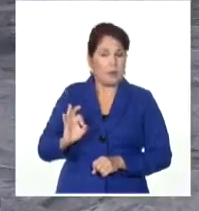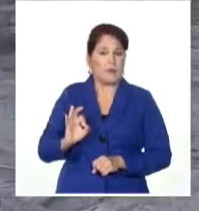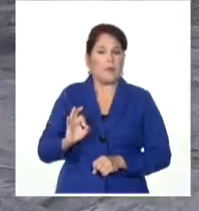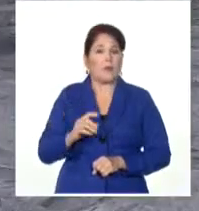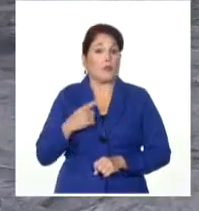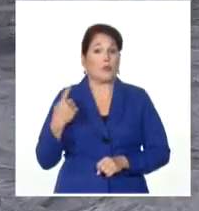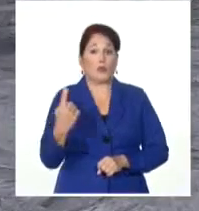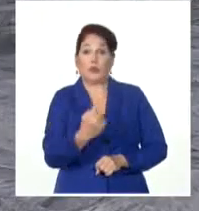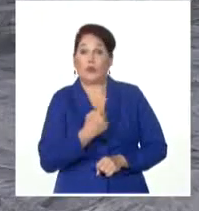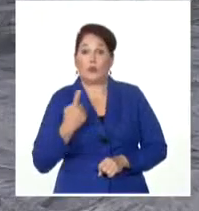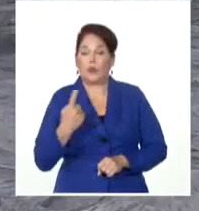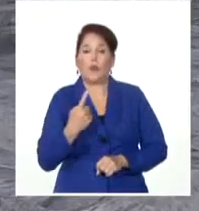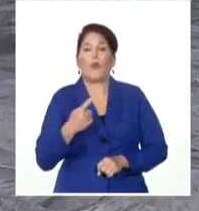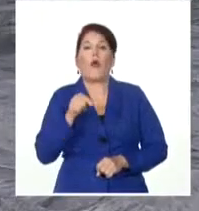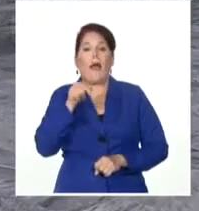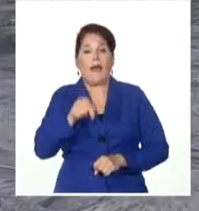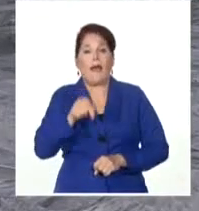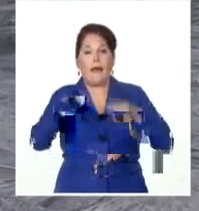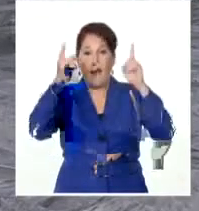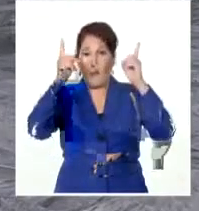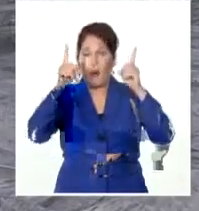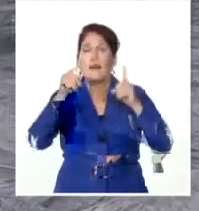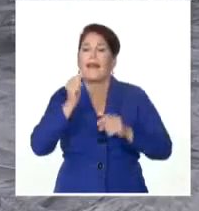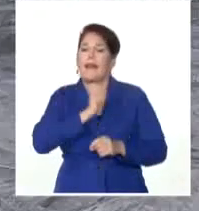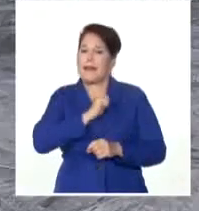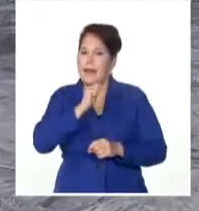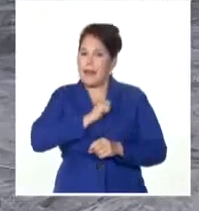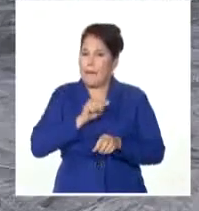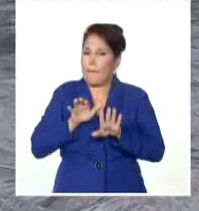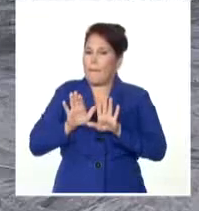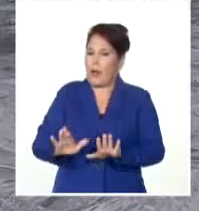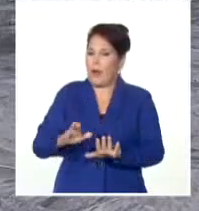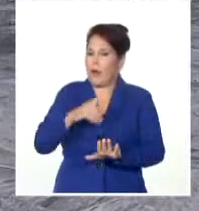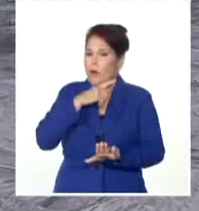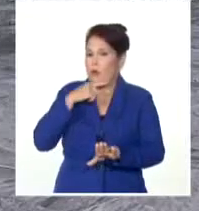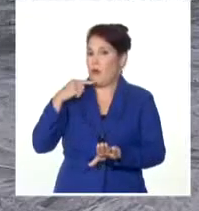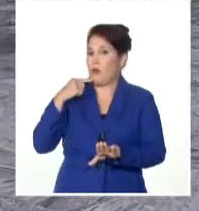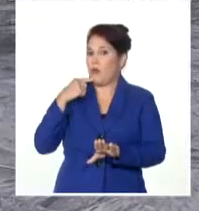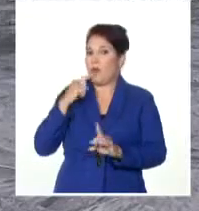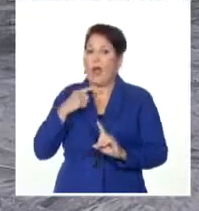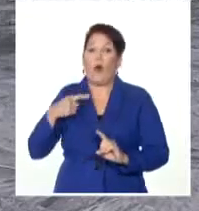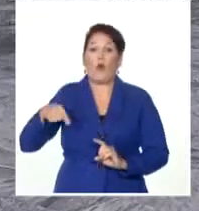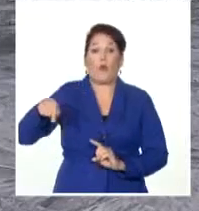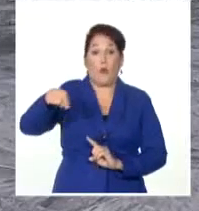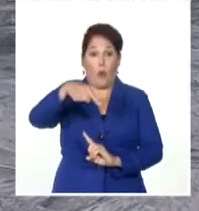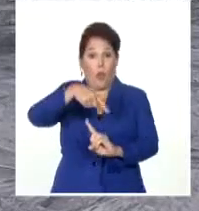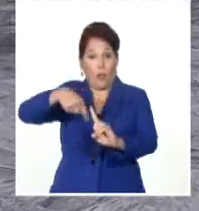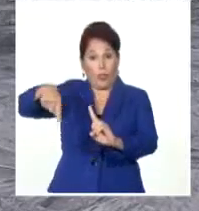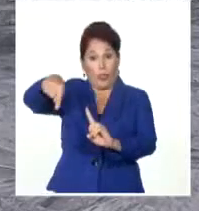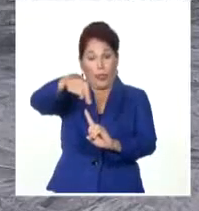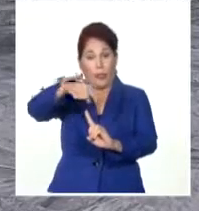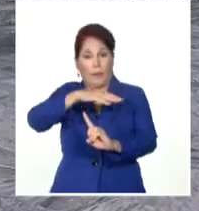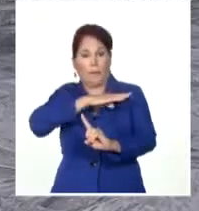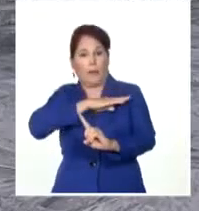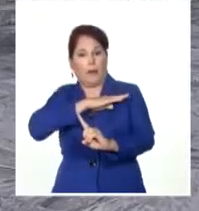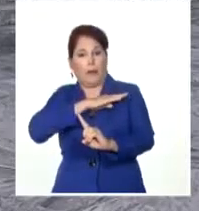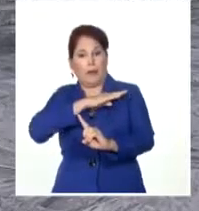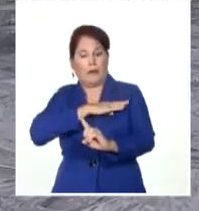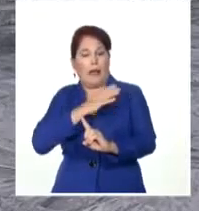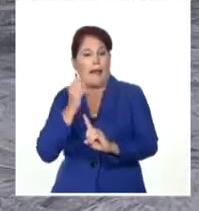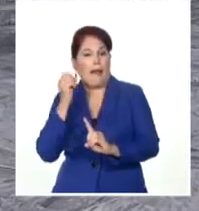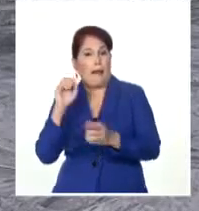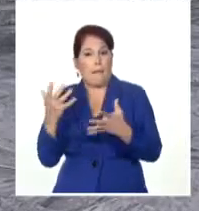Sam llevaba la política que buscaba contener a Rusia, rodearla con su infraestructura militar,